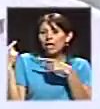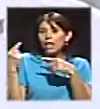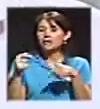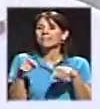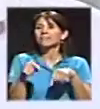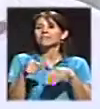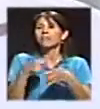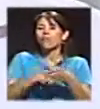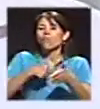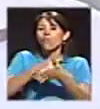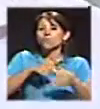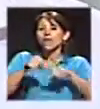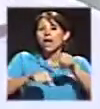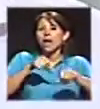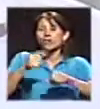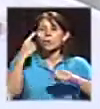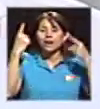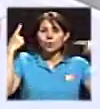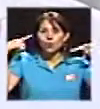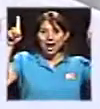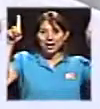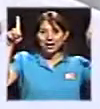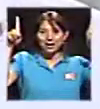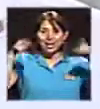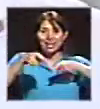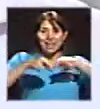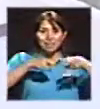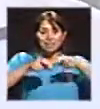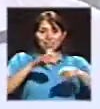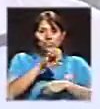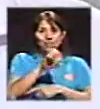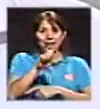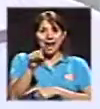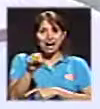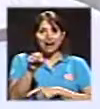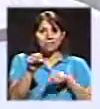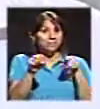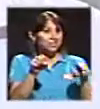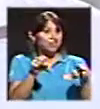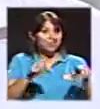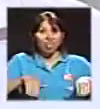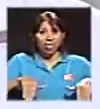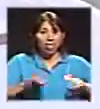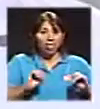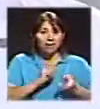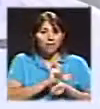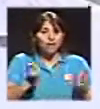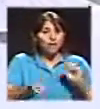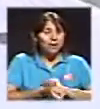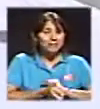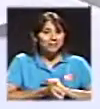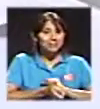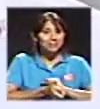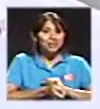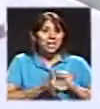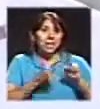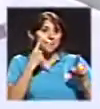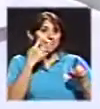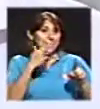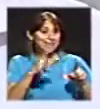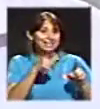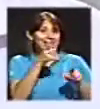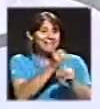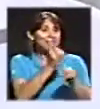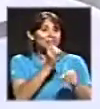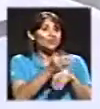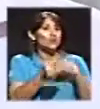en lograr que la administración de la caja entienda de que si no se hacen reformas, el camino que lleva a la institución es uno único, y es a que